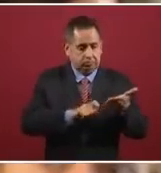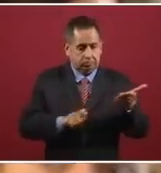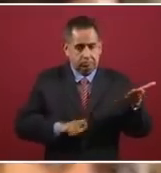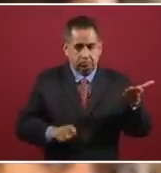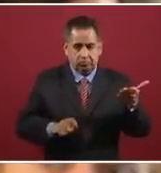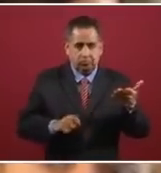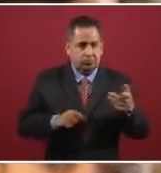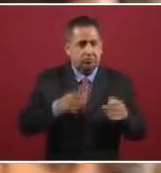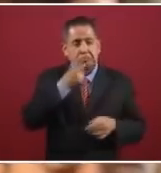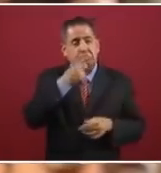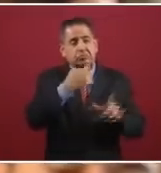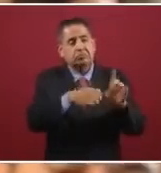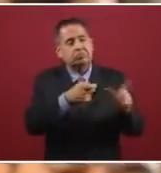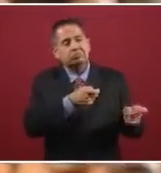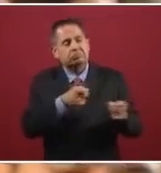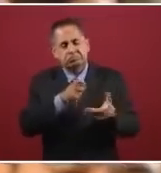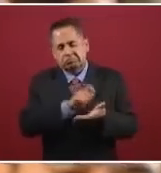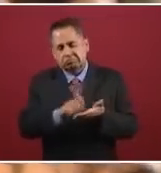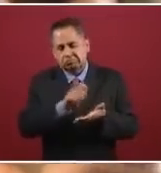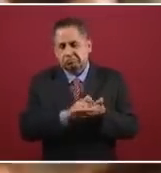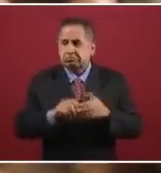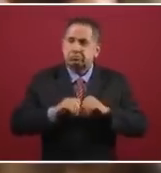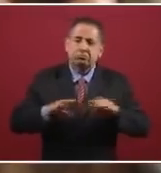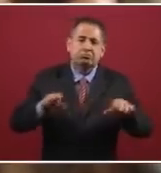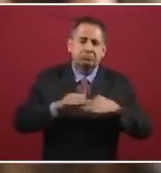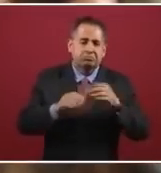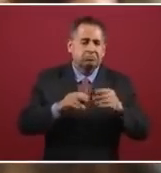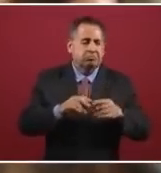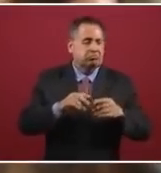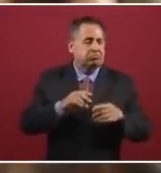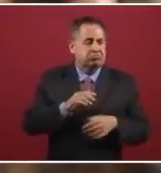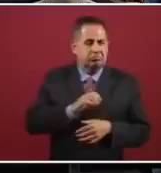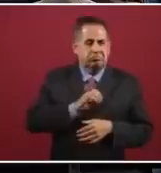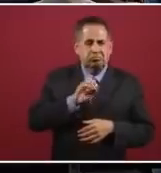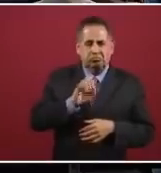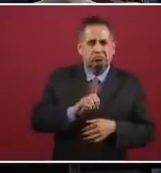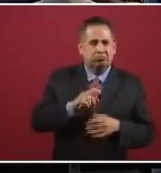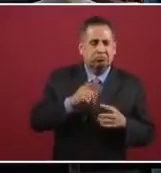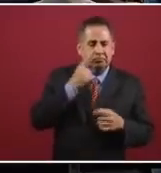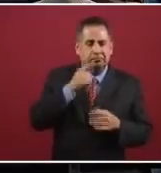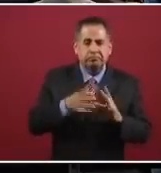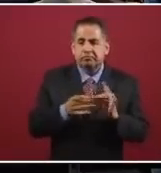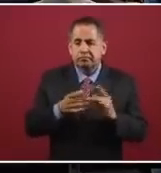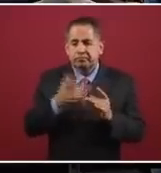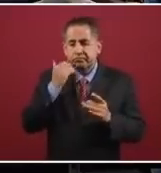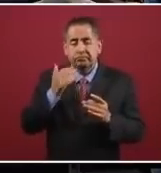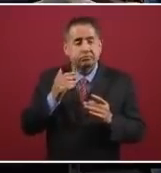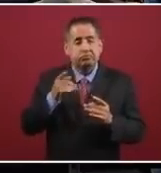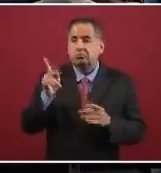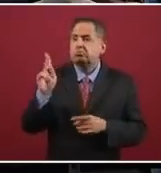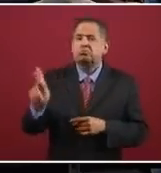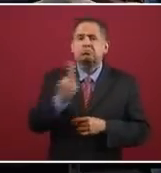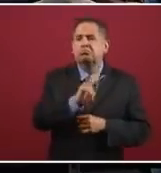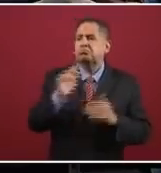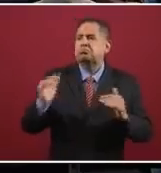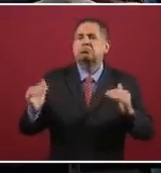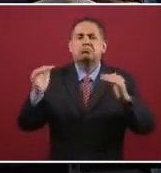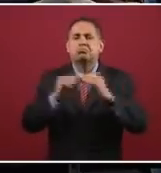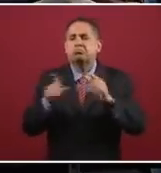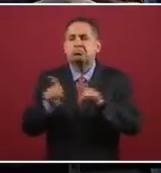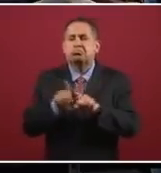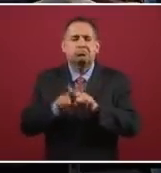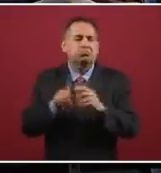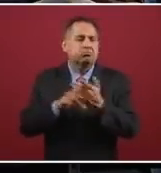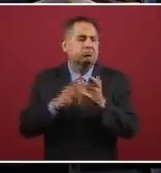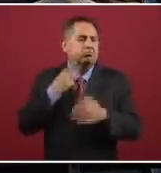la masacre del Paso, Texas y el discurso racista de Trump para buscar equipararlo a la situación